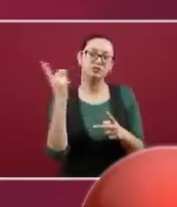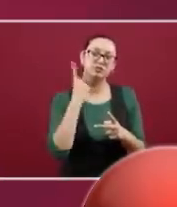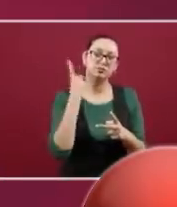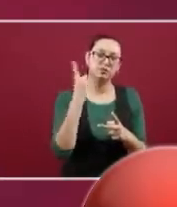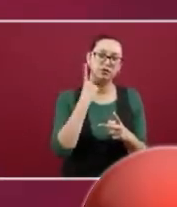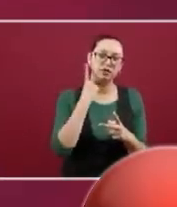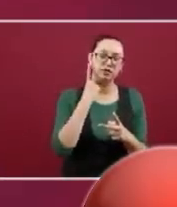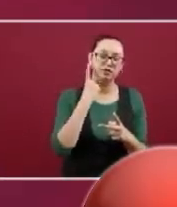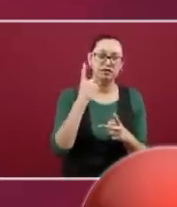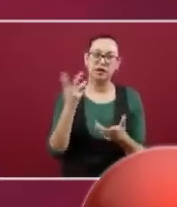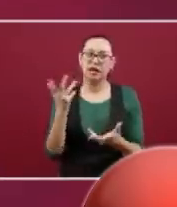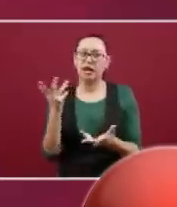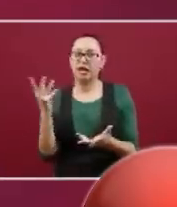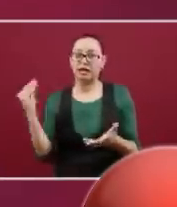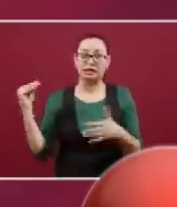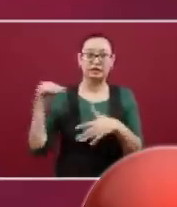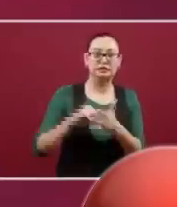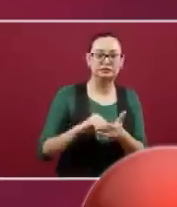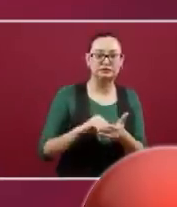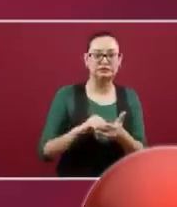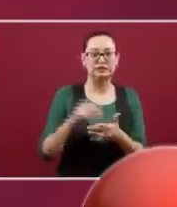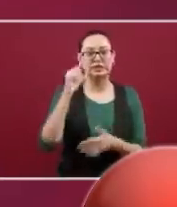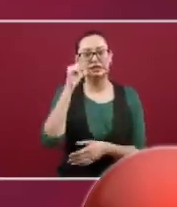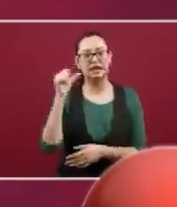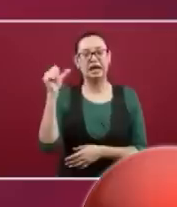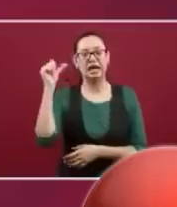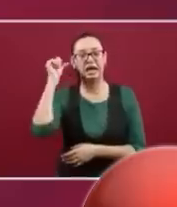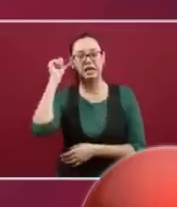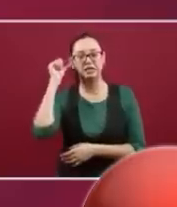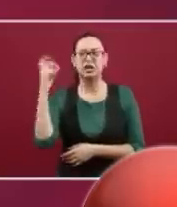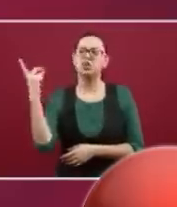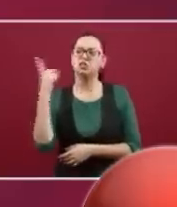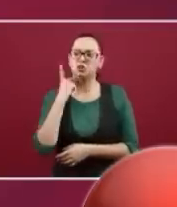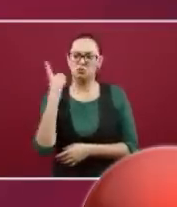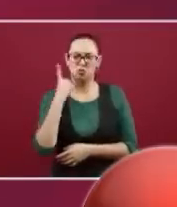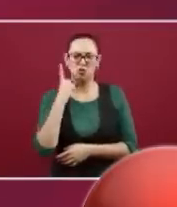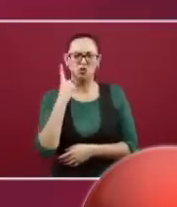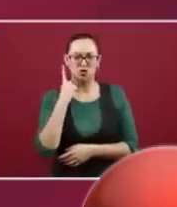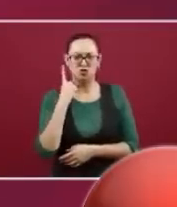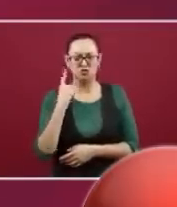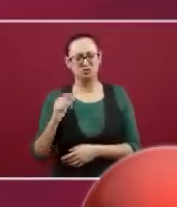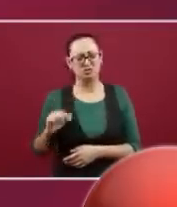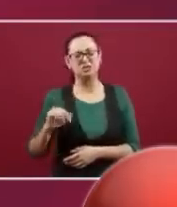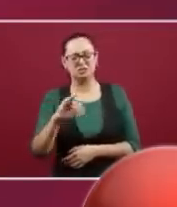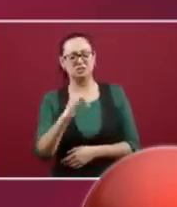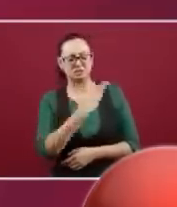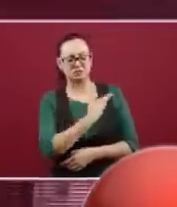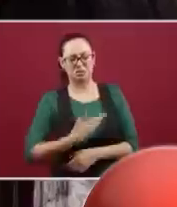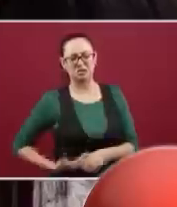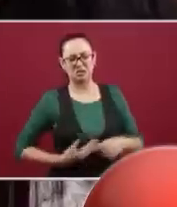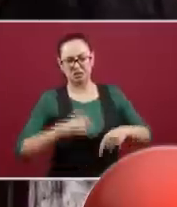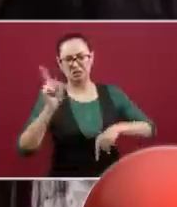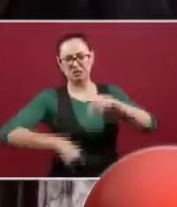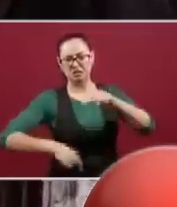diputados ayer deciden que sí, se le quite el fuero al presidente, pero no a ellos,